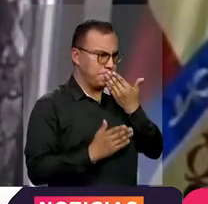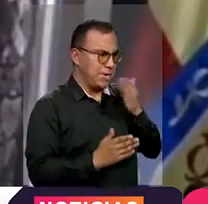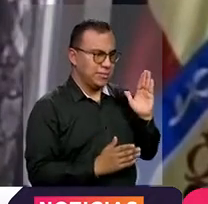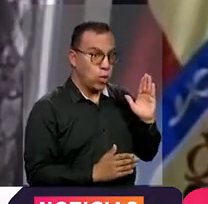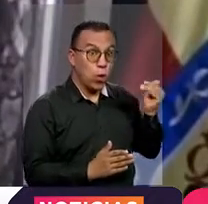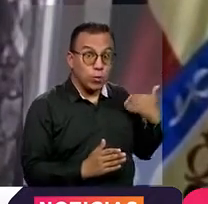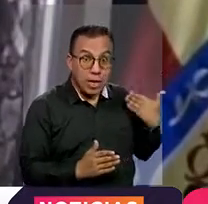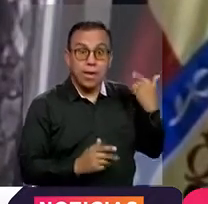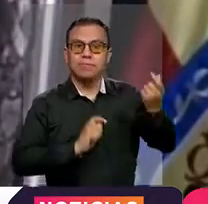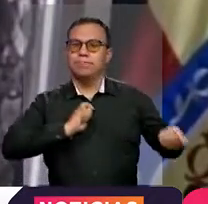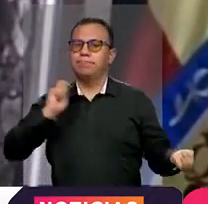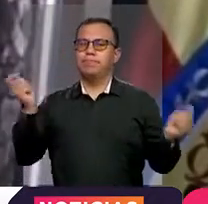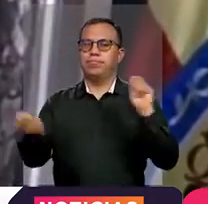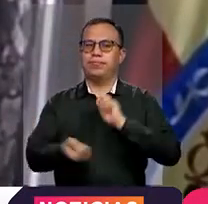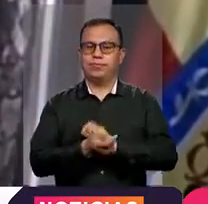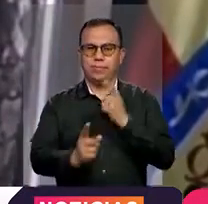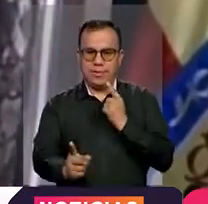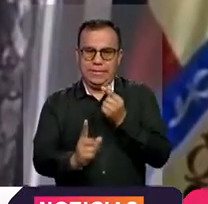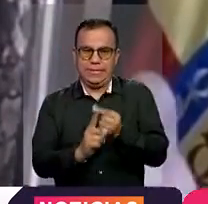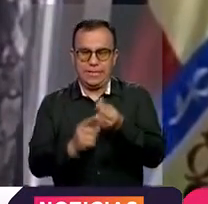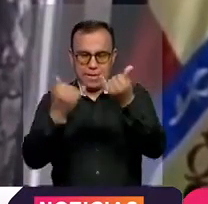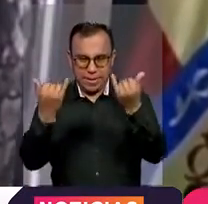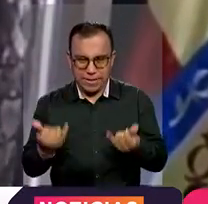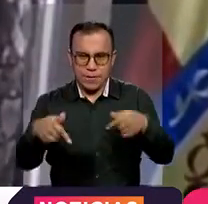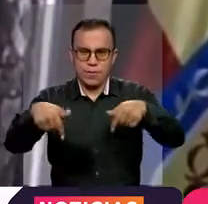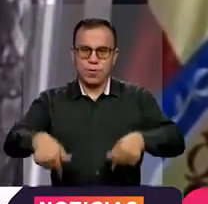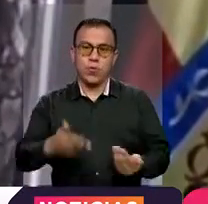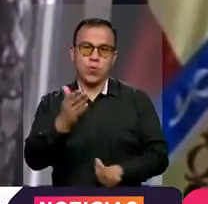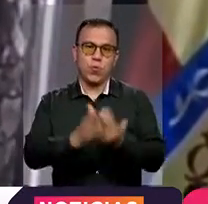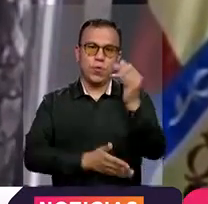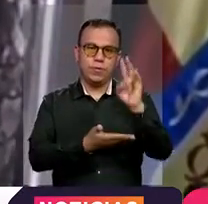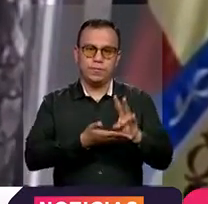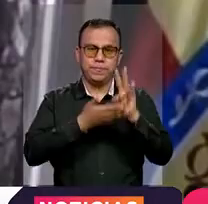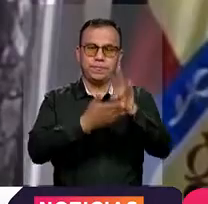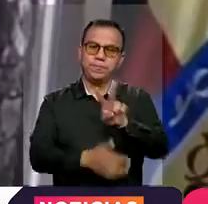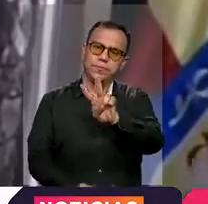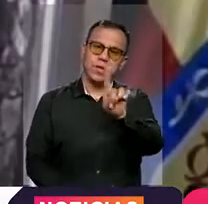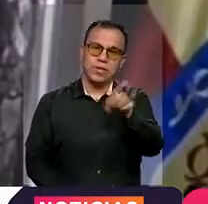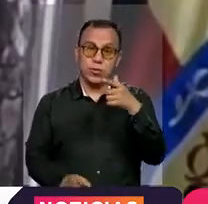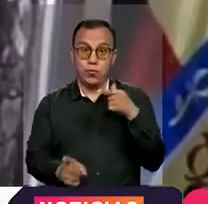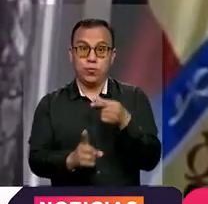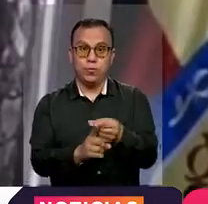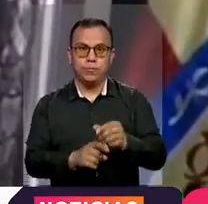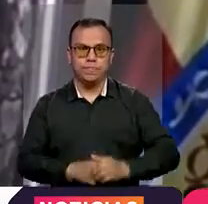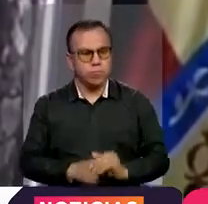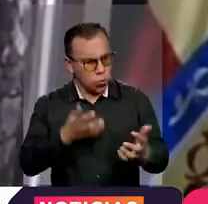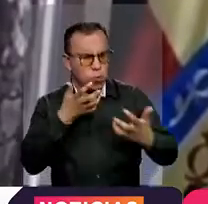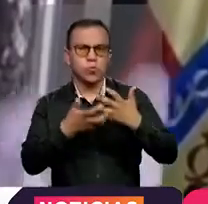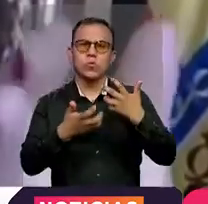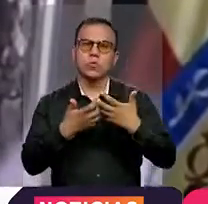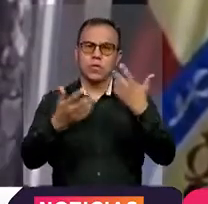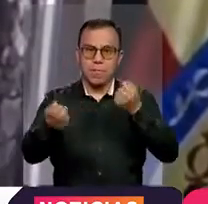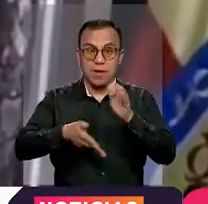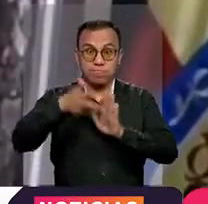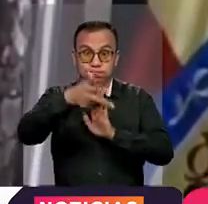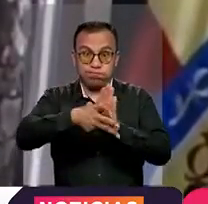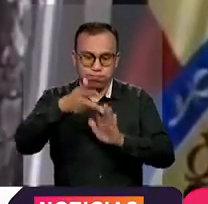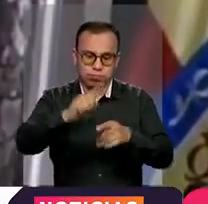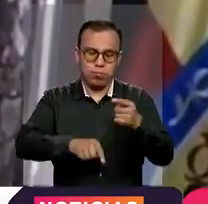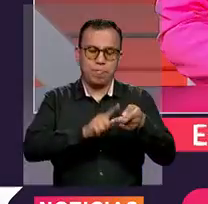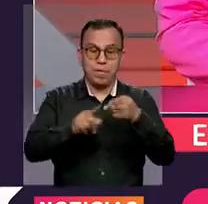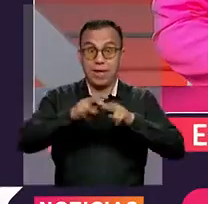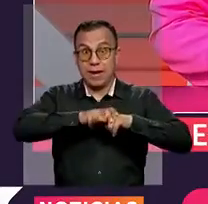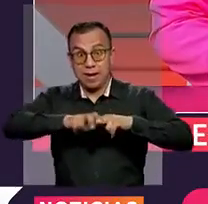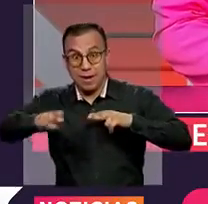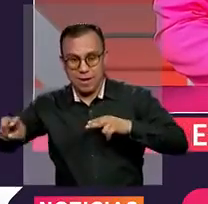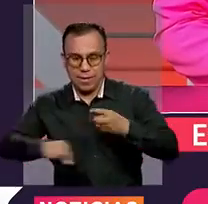siglo pasado, y demos el salto a este modelo del siglo XXI. Tener un sistema férreo, tener líneas de